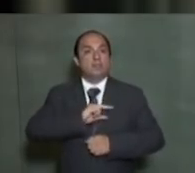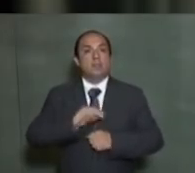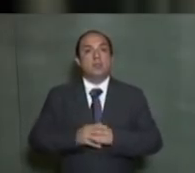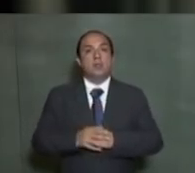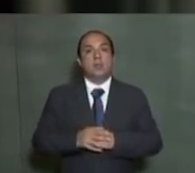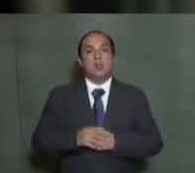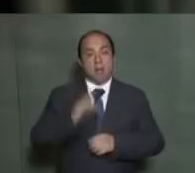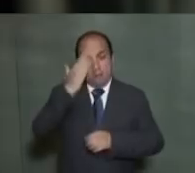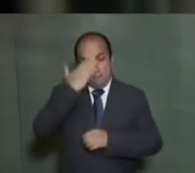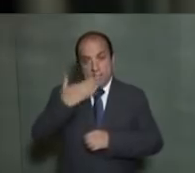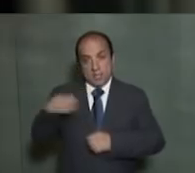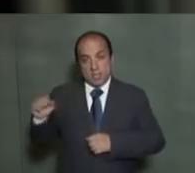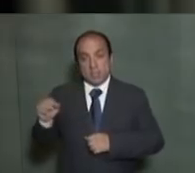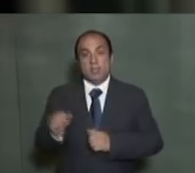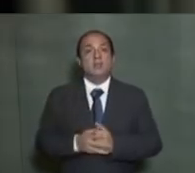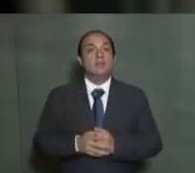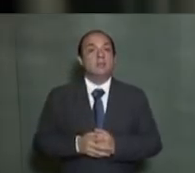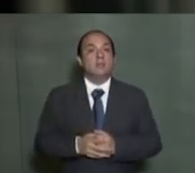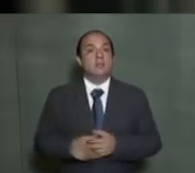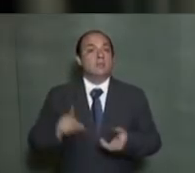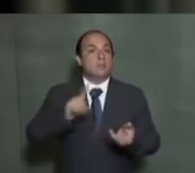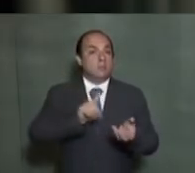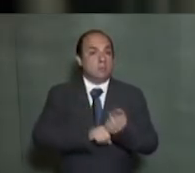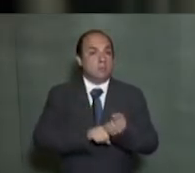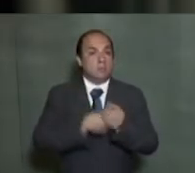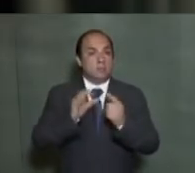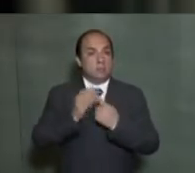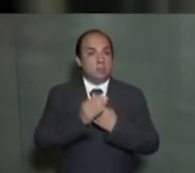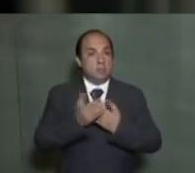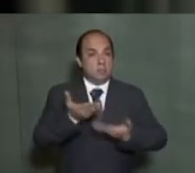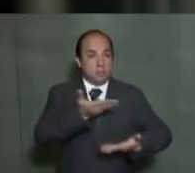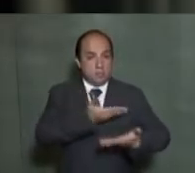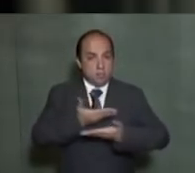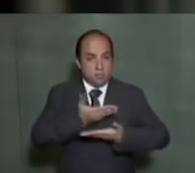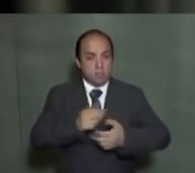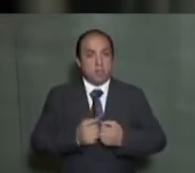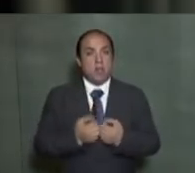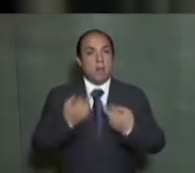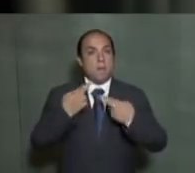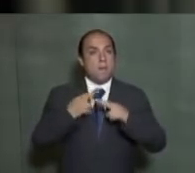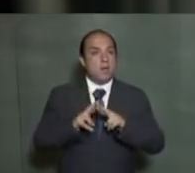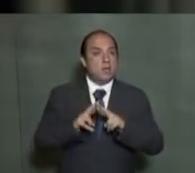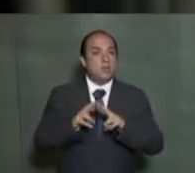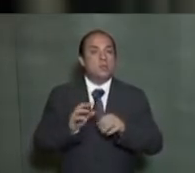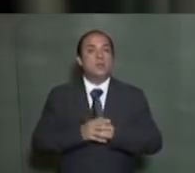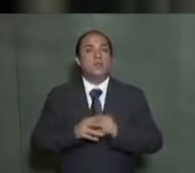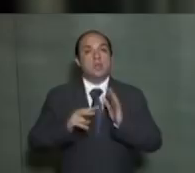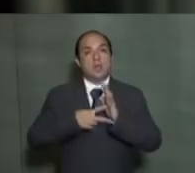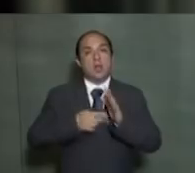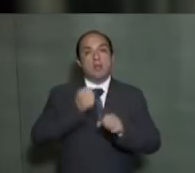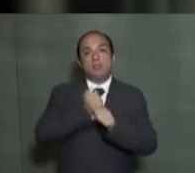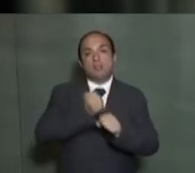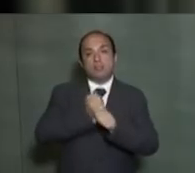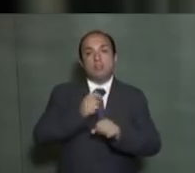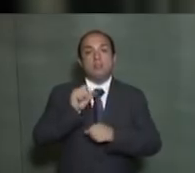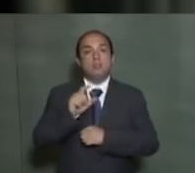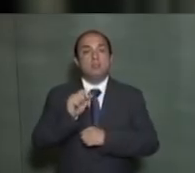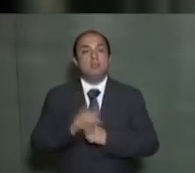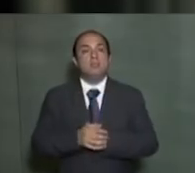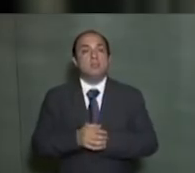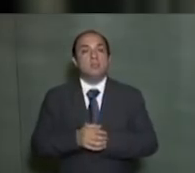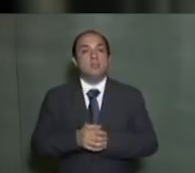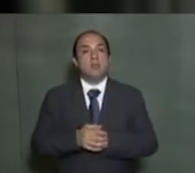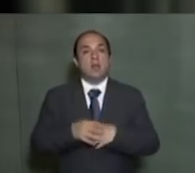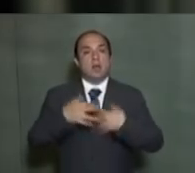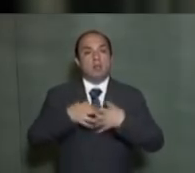de voluntades. Dentro de nuestro comité conviven académicos, ingenieros de la práctica, estructuristas,